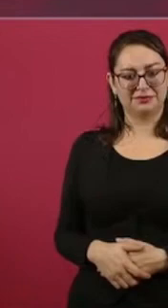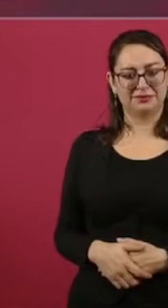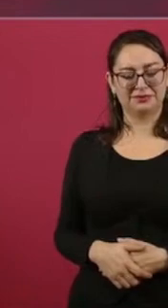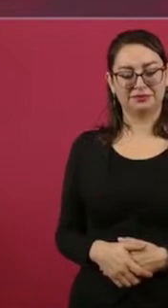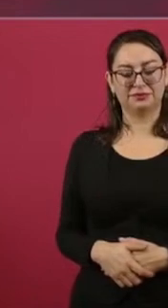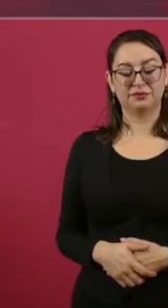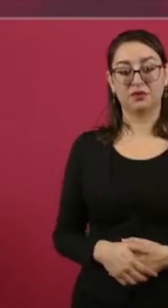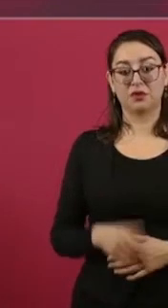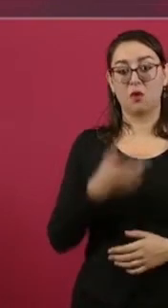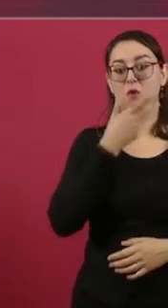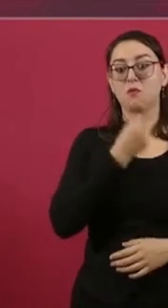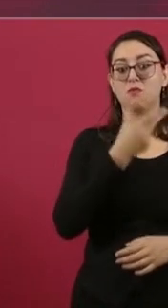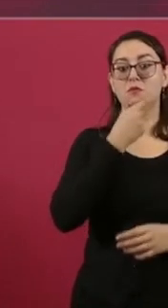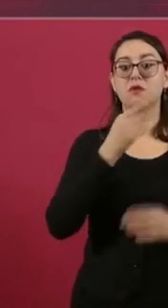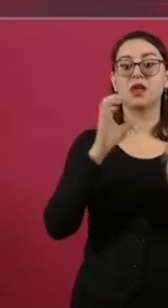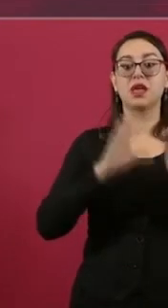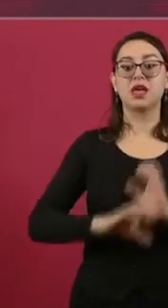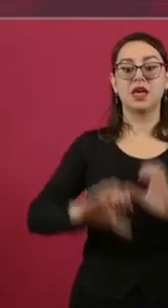gozar